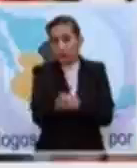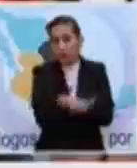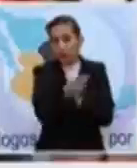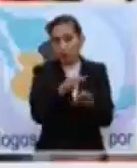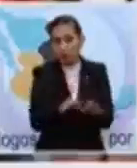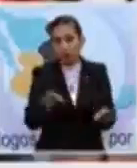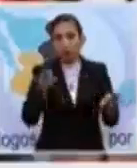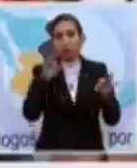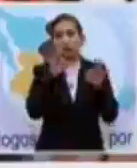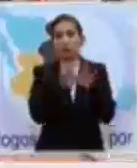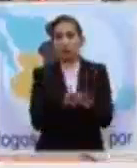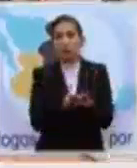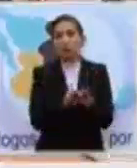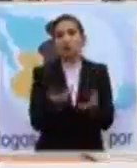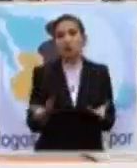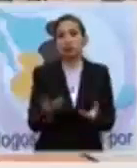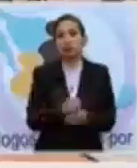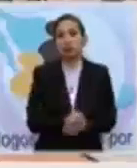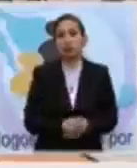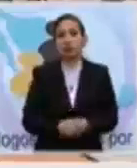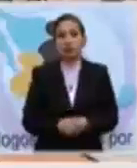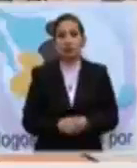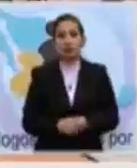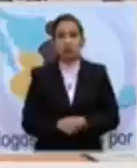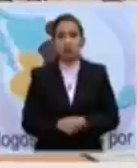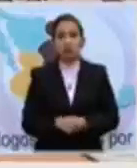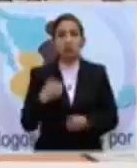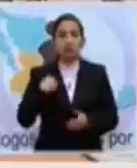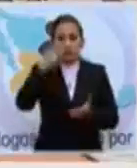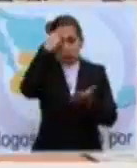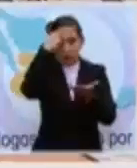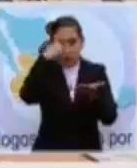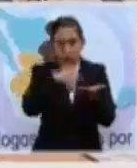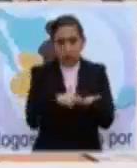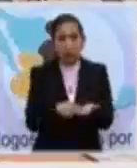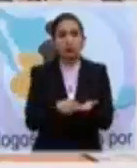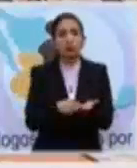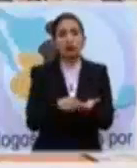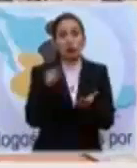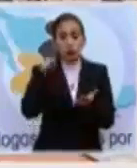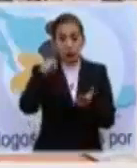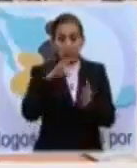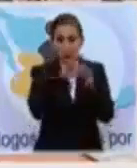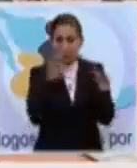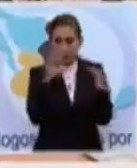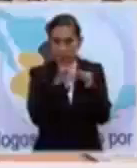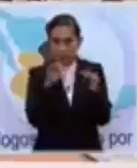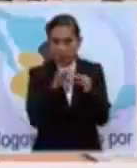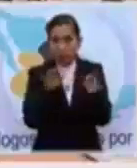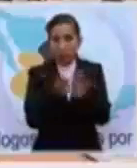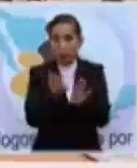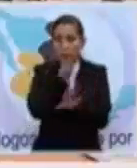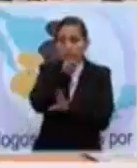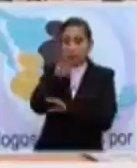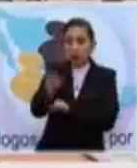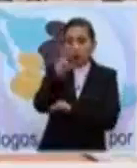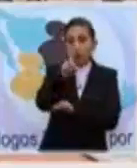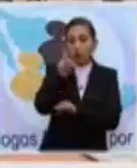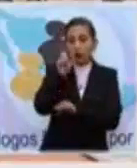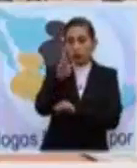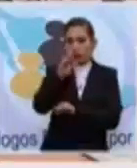sector salud y la seguridad social hoy. Yo creo que tanto lo que usted plantea como la respuesta del doctor